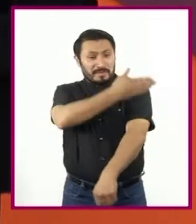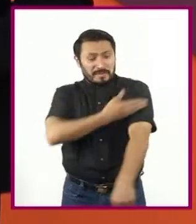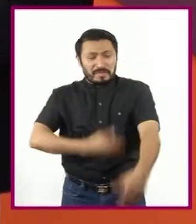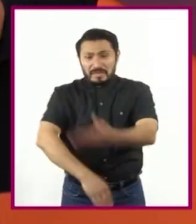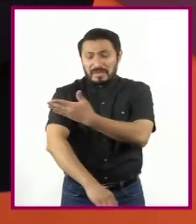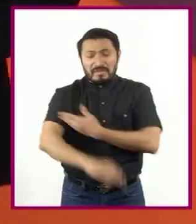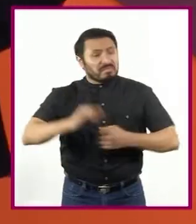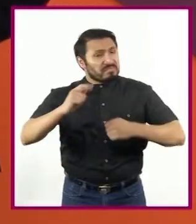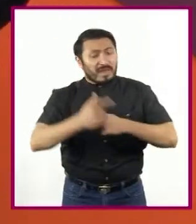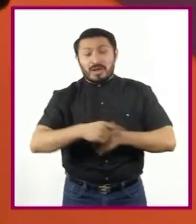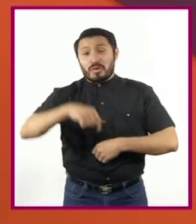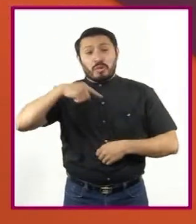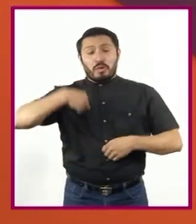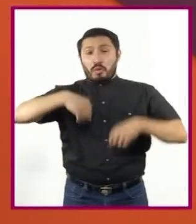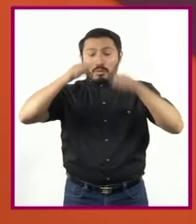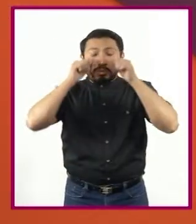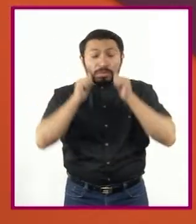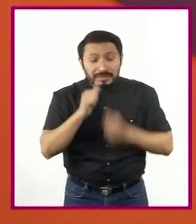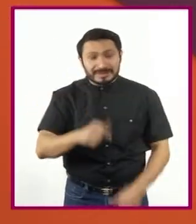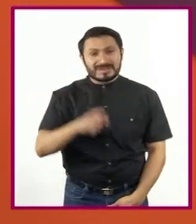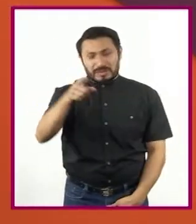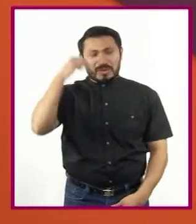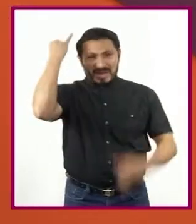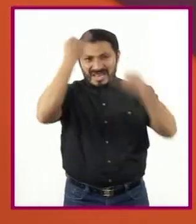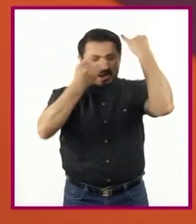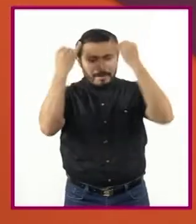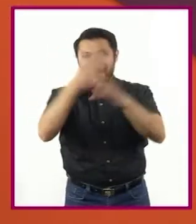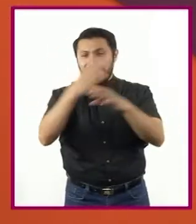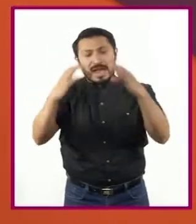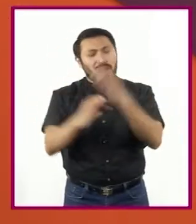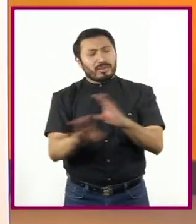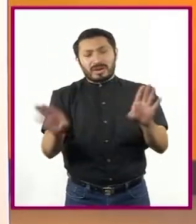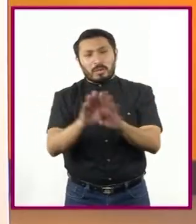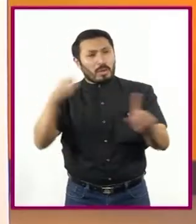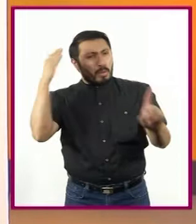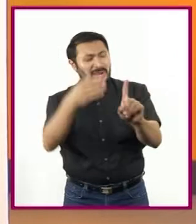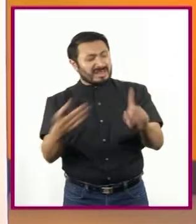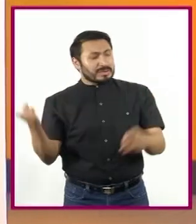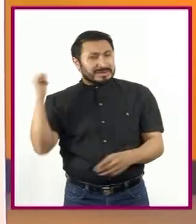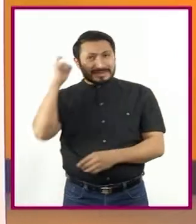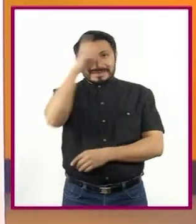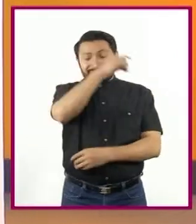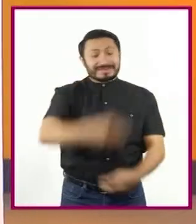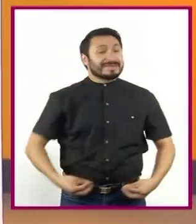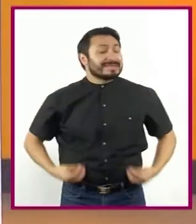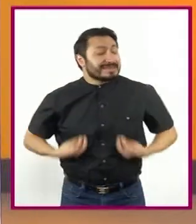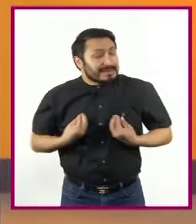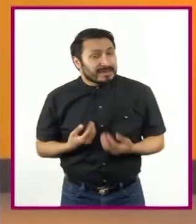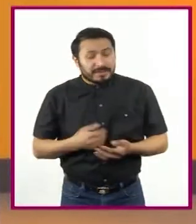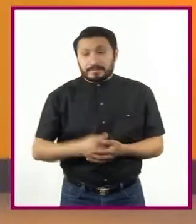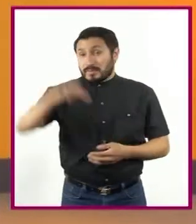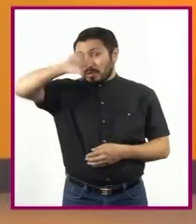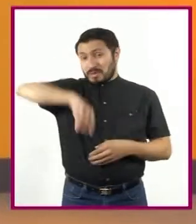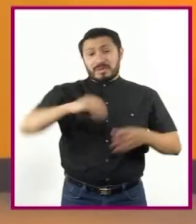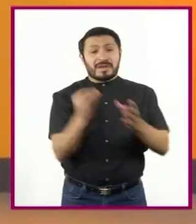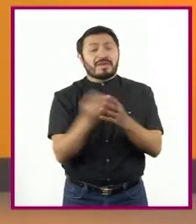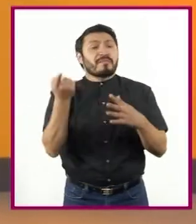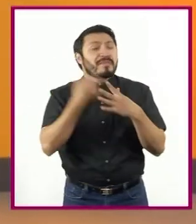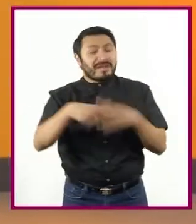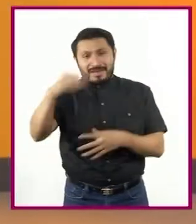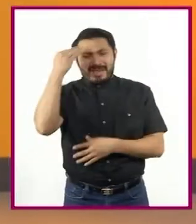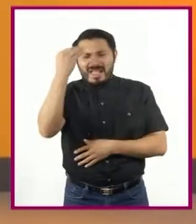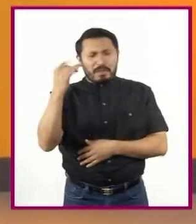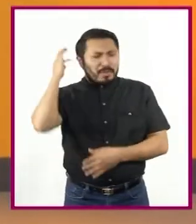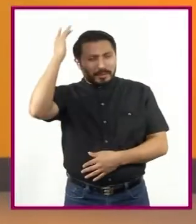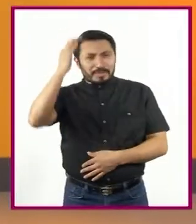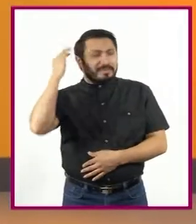ver e imaginen los retos que deben sortear ante las dificultades de la vida. Iniciemos con la sesión y podremos tener tiempo para